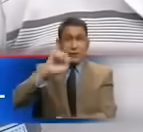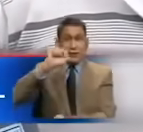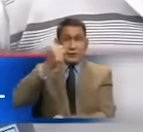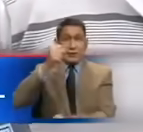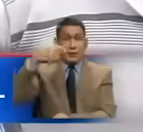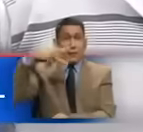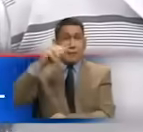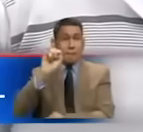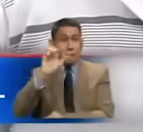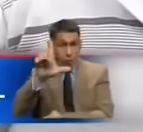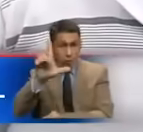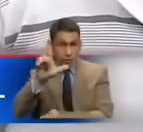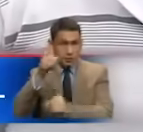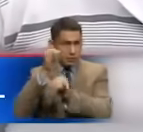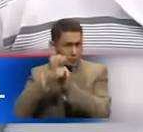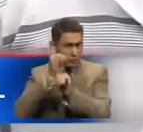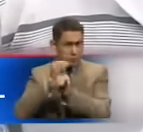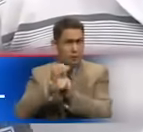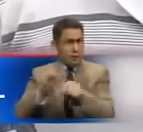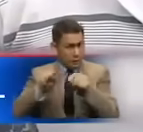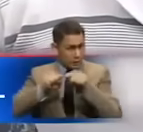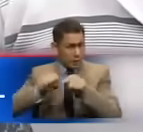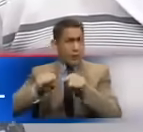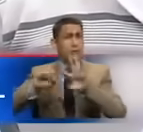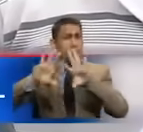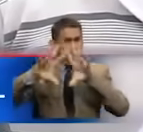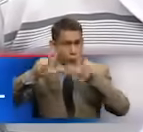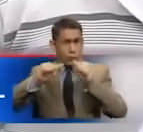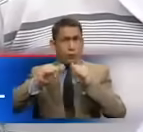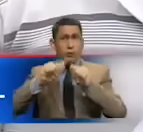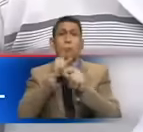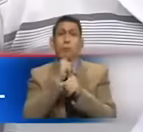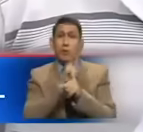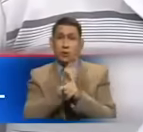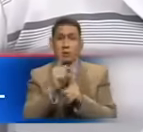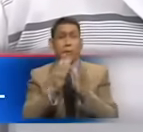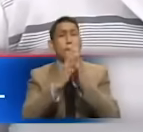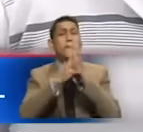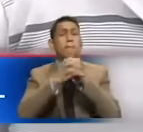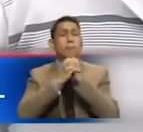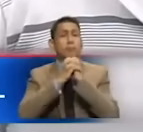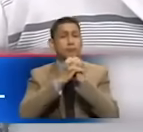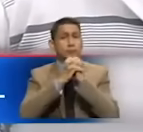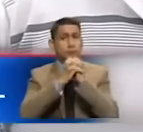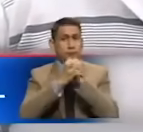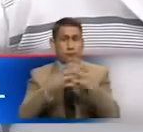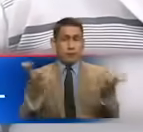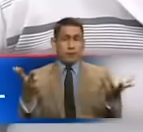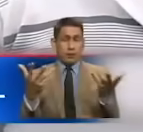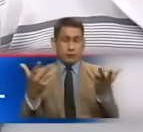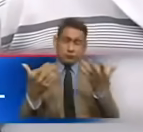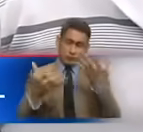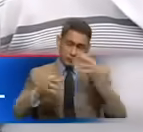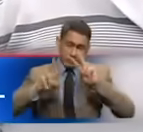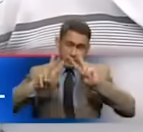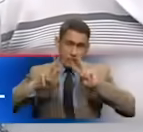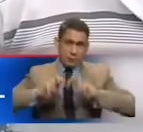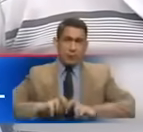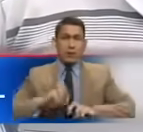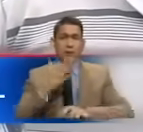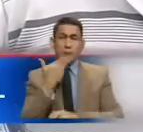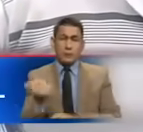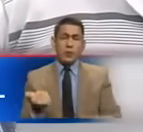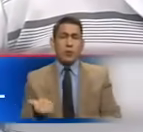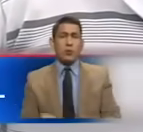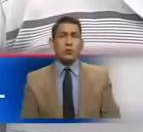contrátale al hijo de la jueza para que ella se excuse. En el caso Ispol, nosotros vimos cómo contrataron al primo de una jueza para que